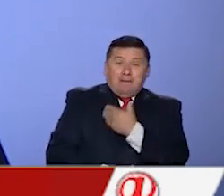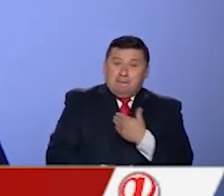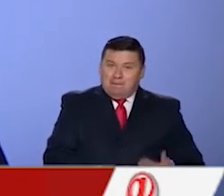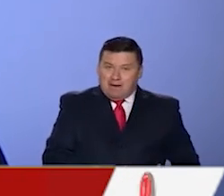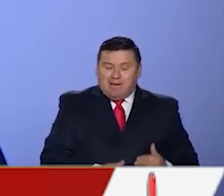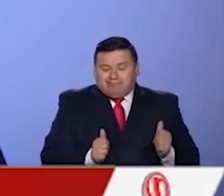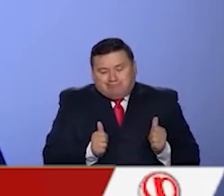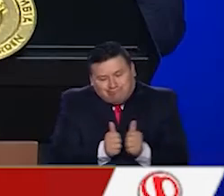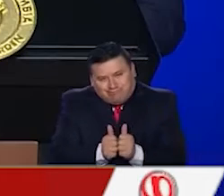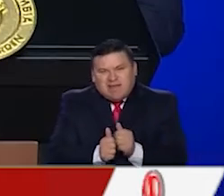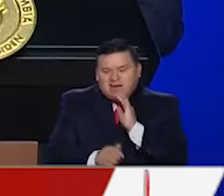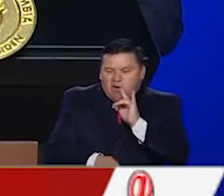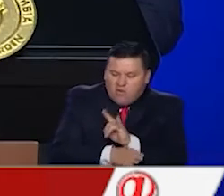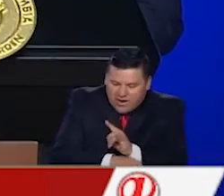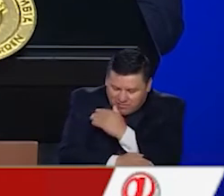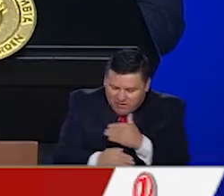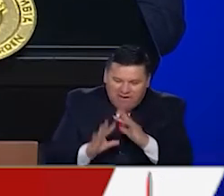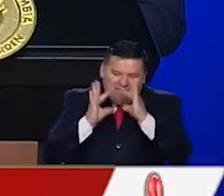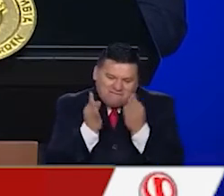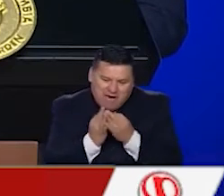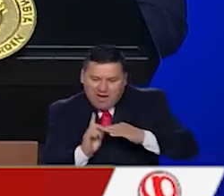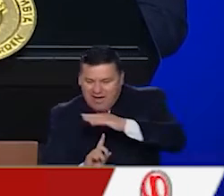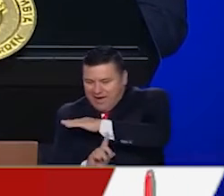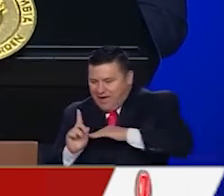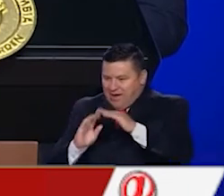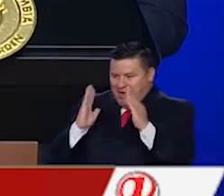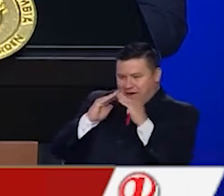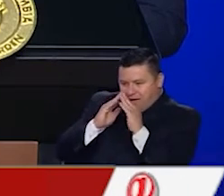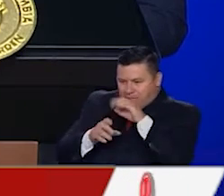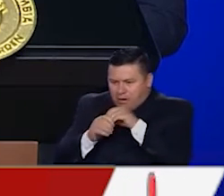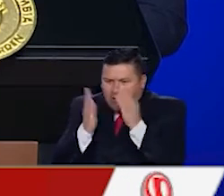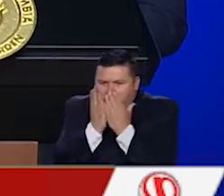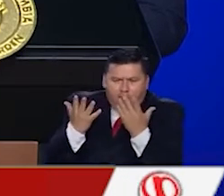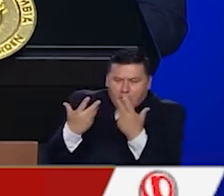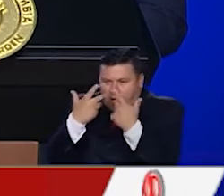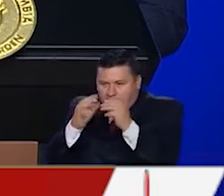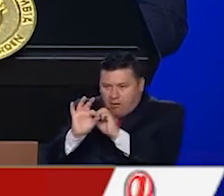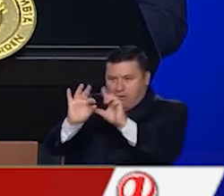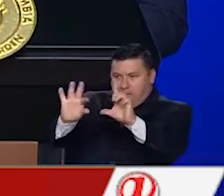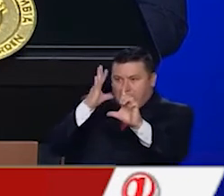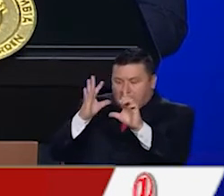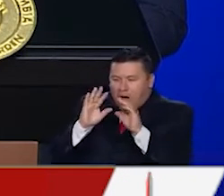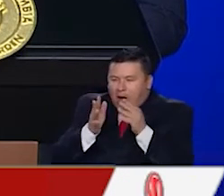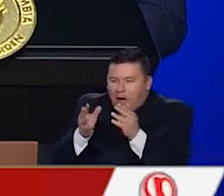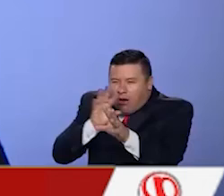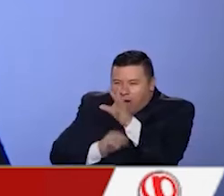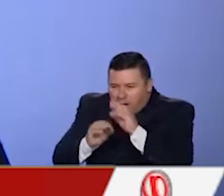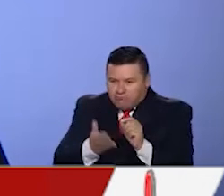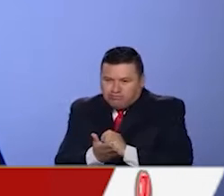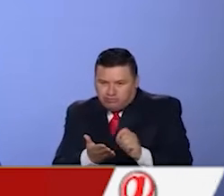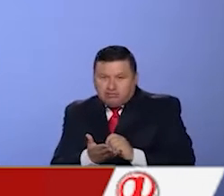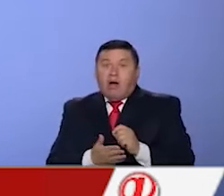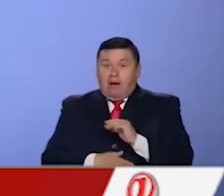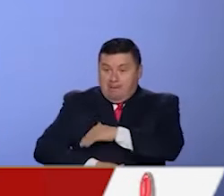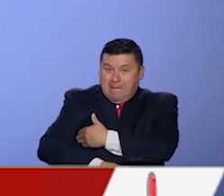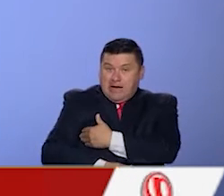el presidente, acompañados por cuidadores, entorno familiar, que nos dé las garantías de su desarrollo y de acompañar este proceso con